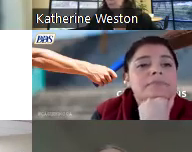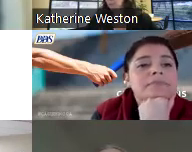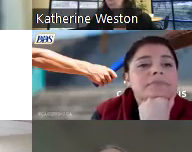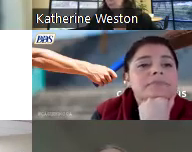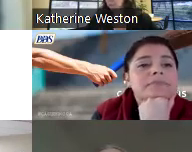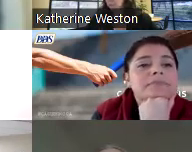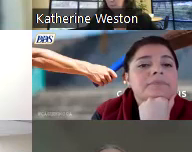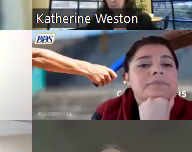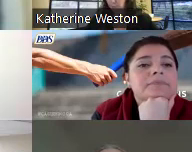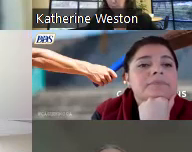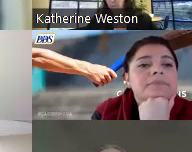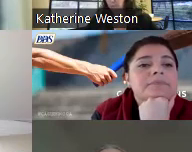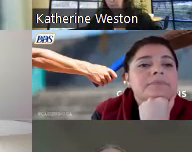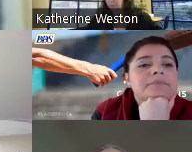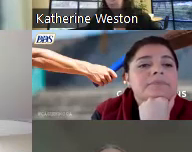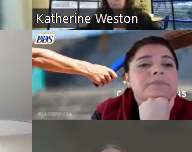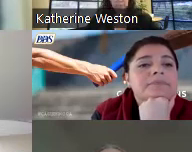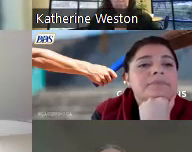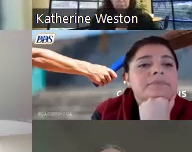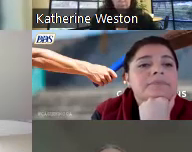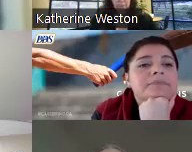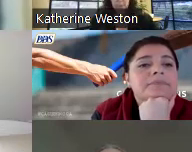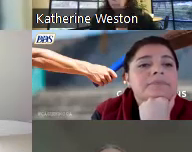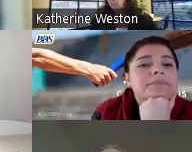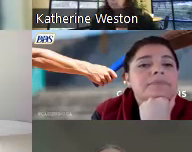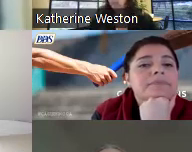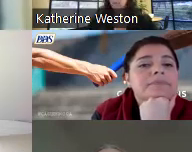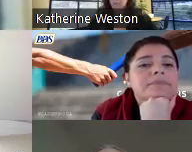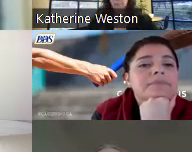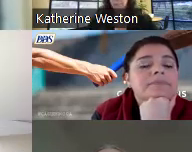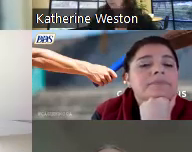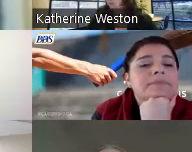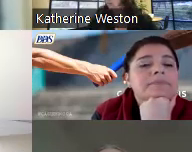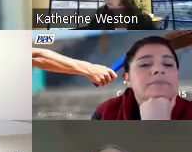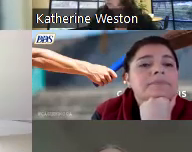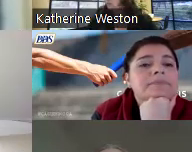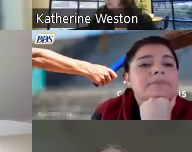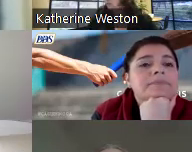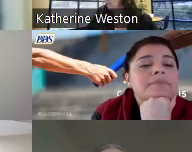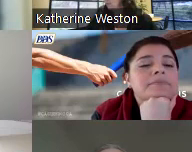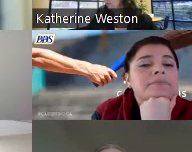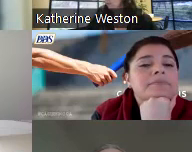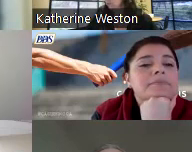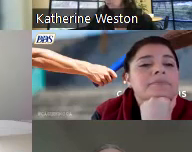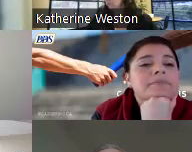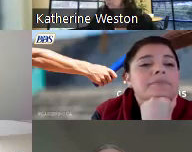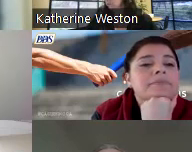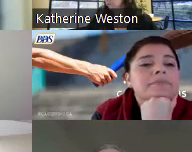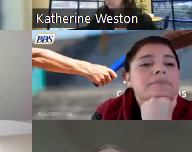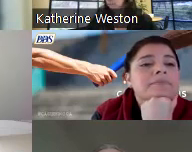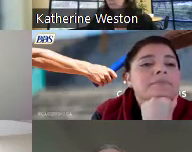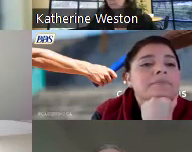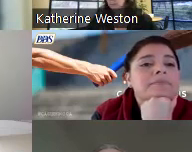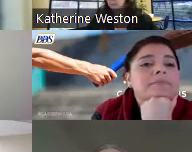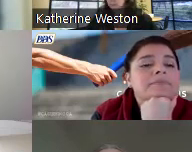en esto. Ahora ya estamos al 65%. De repente, compartiendo de que fue anónimo, le dio a las